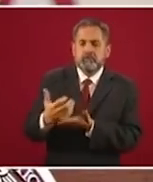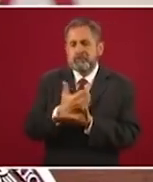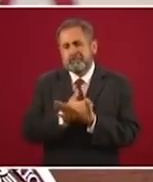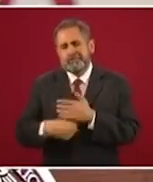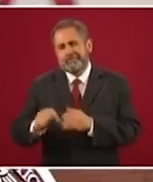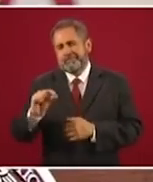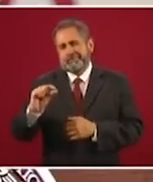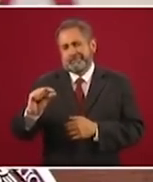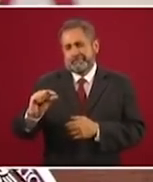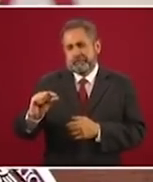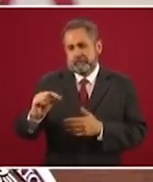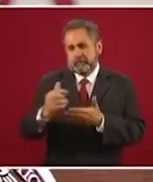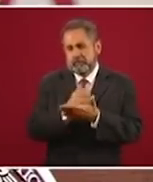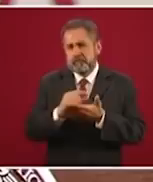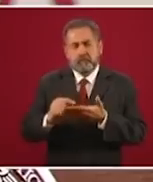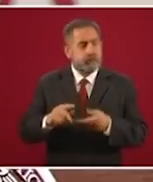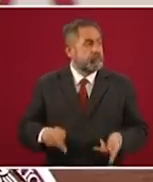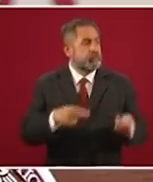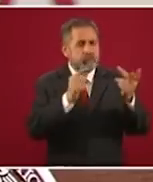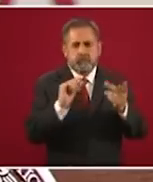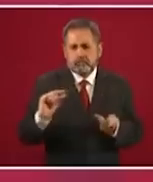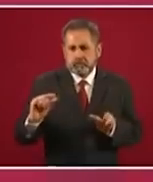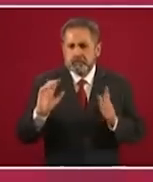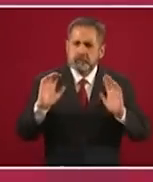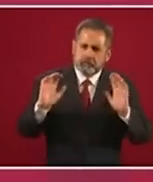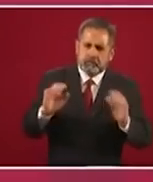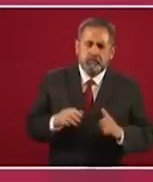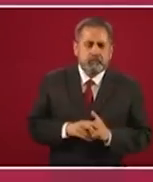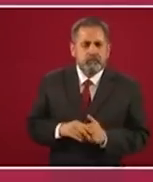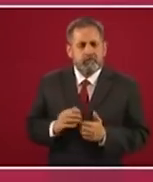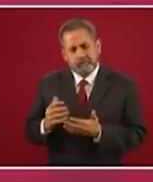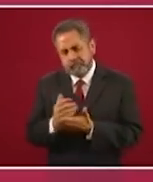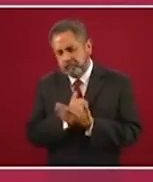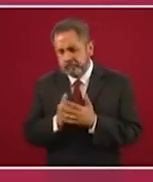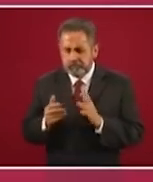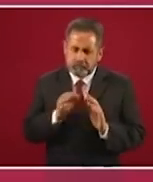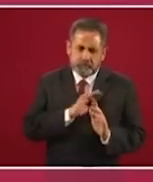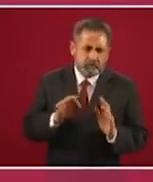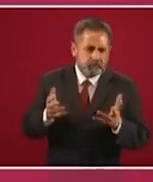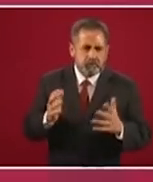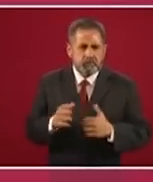un porcentaje por la venta, entonces se obtendrían